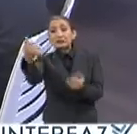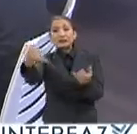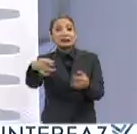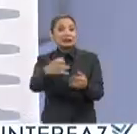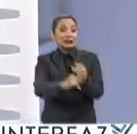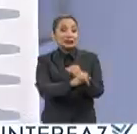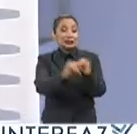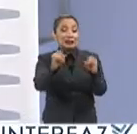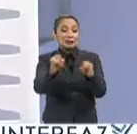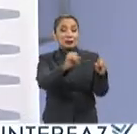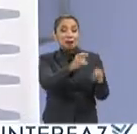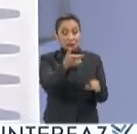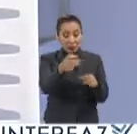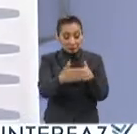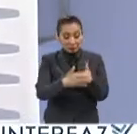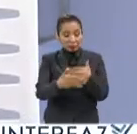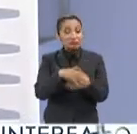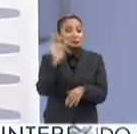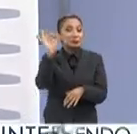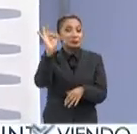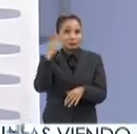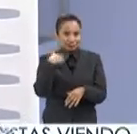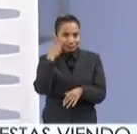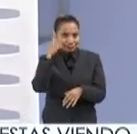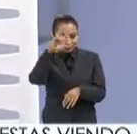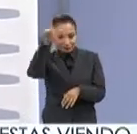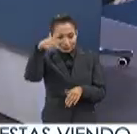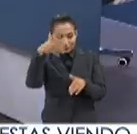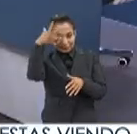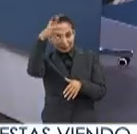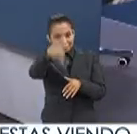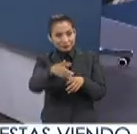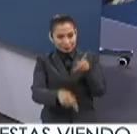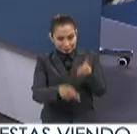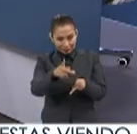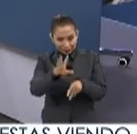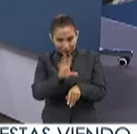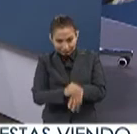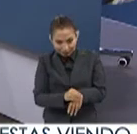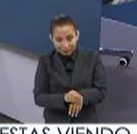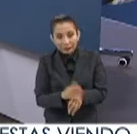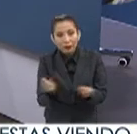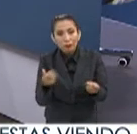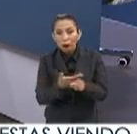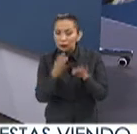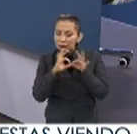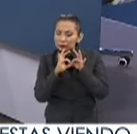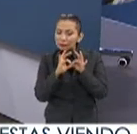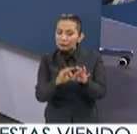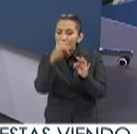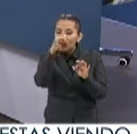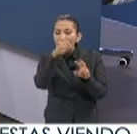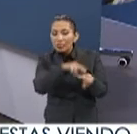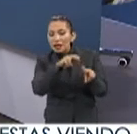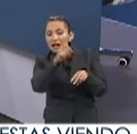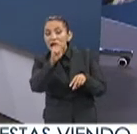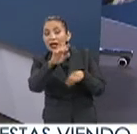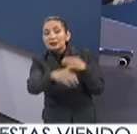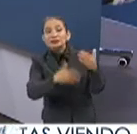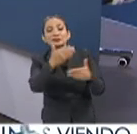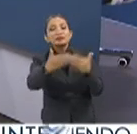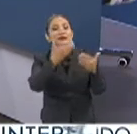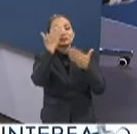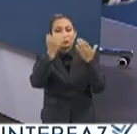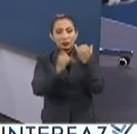cercana. Es muy interesante. Pues estaremos platicando de esto, doctor, si nos lo permite, muy de la mano para analizar este fenómeno